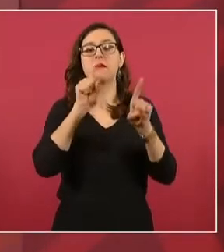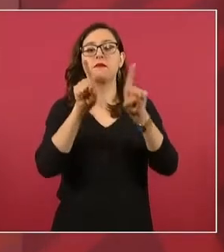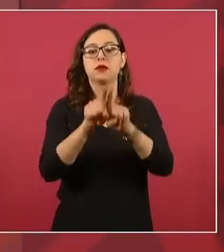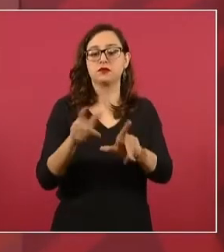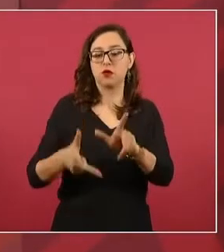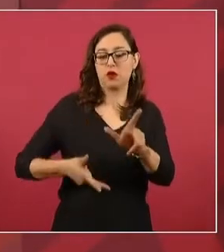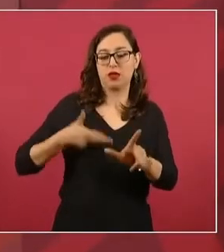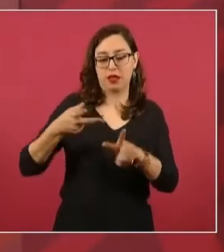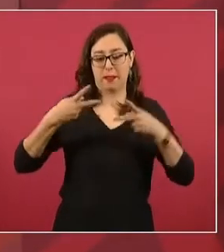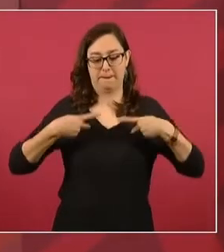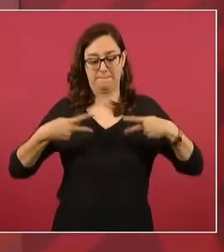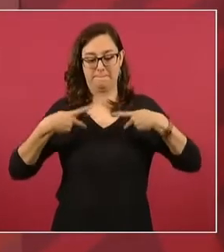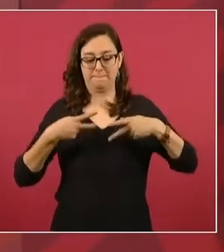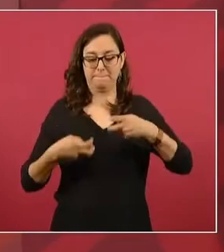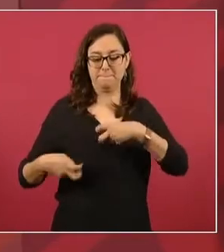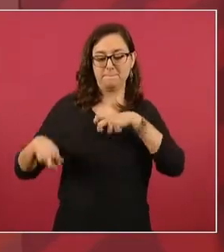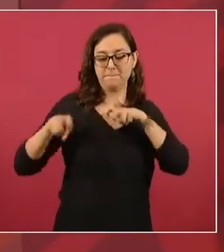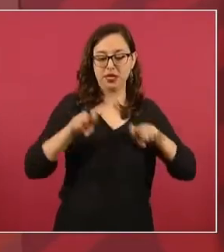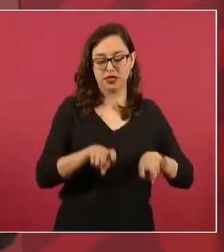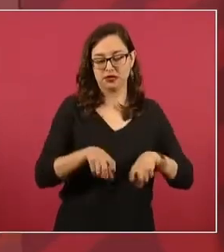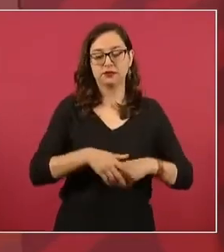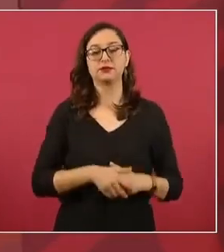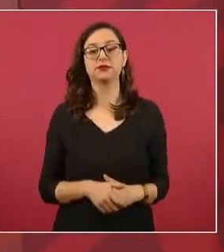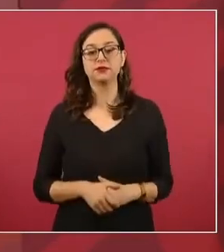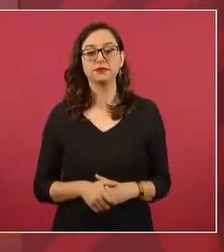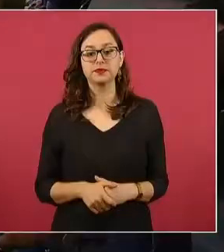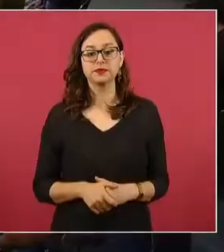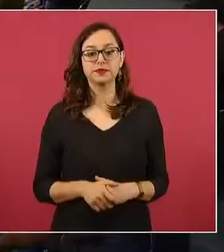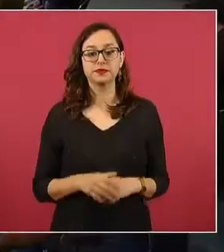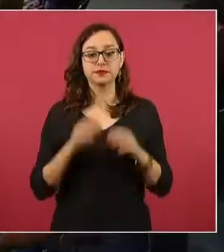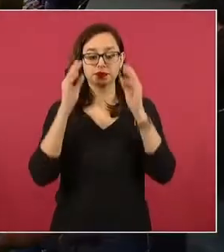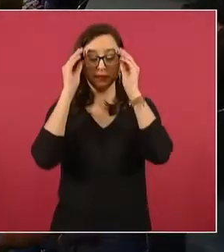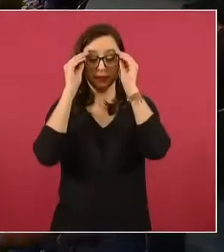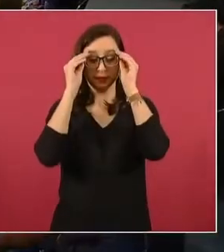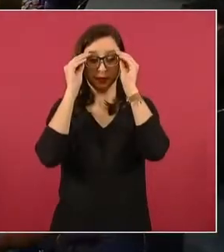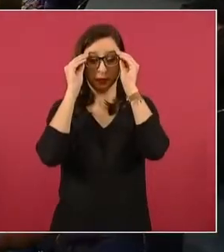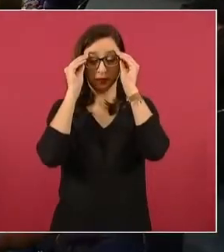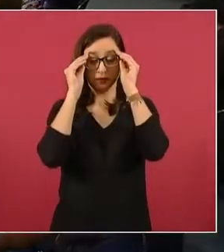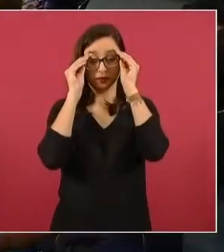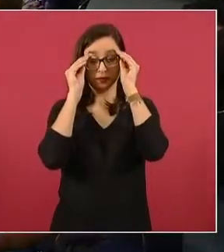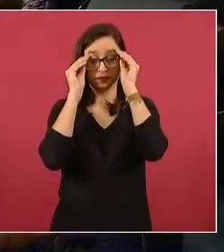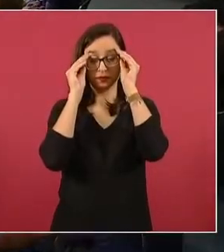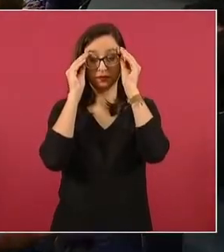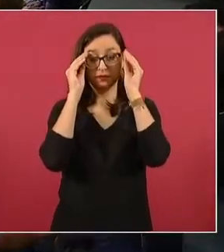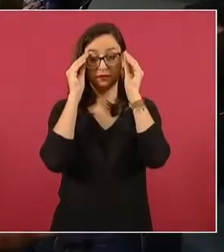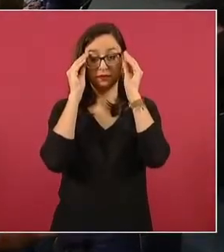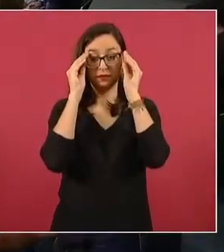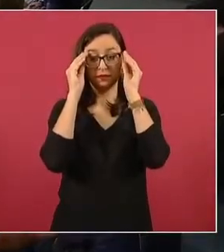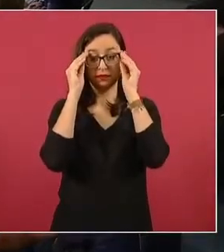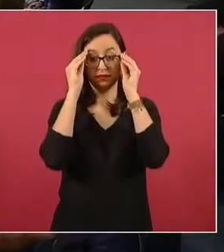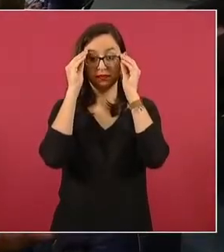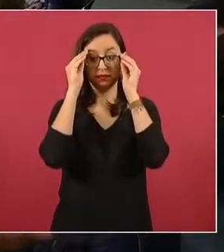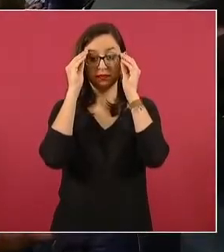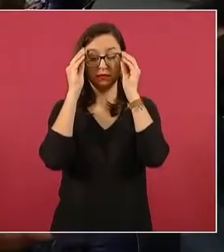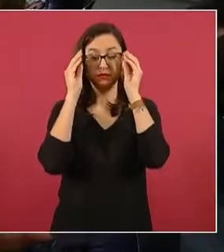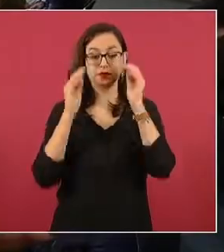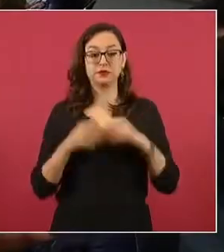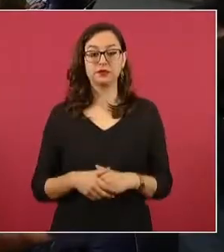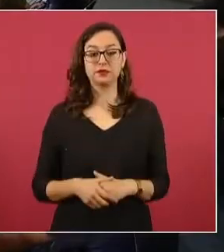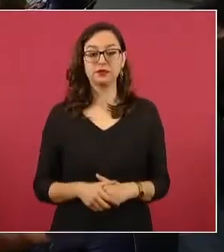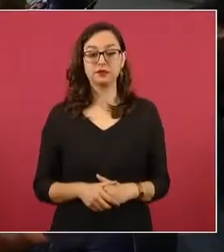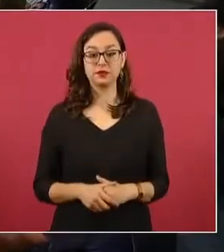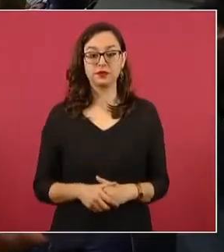en el caso de Oaxaca. En toda la franja del tren del Istmo se están llevando a cabo obras